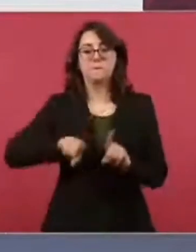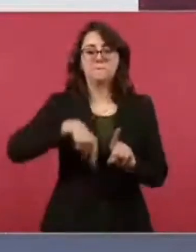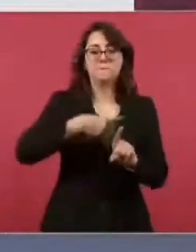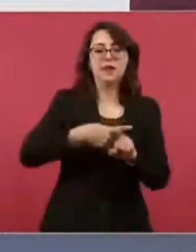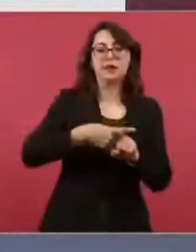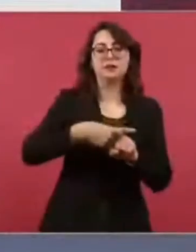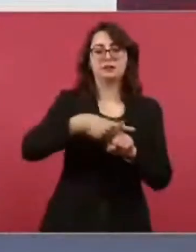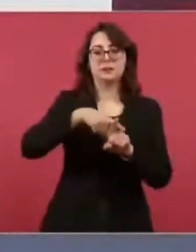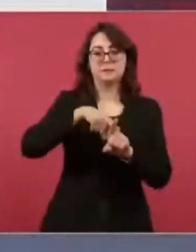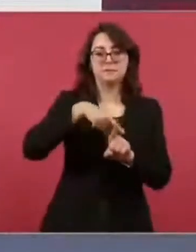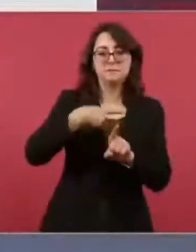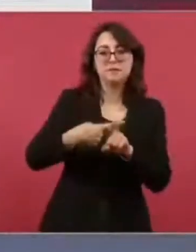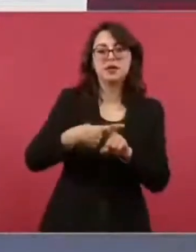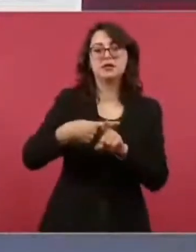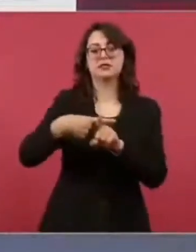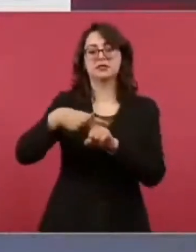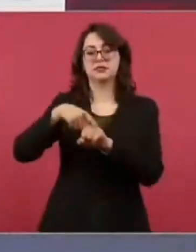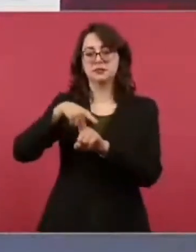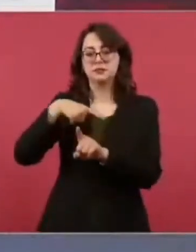trescientos